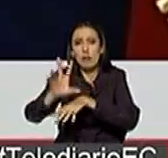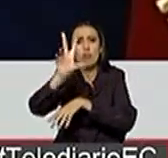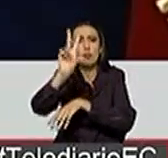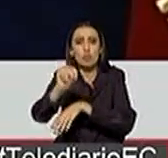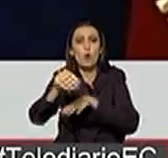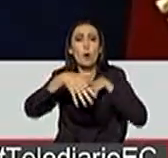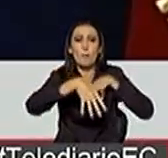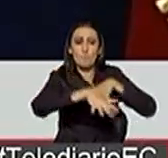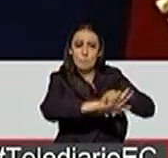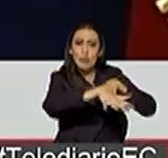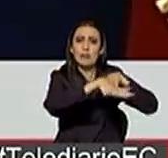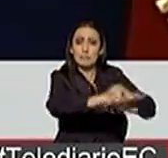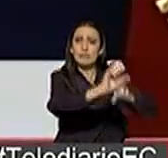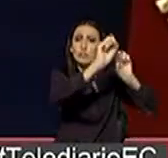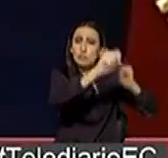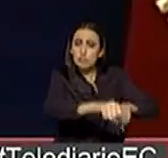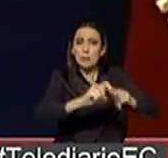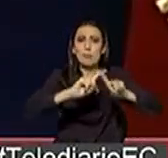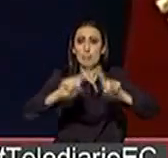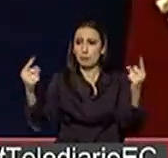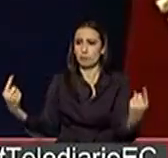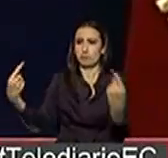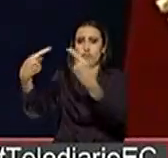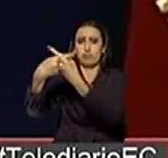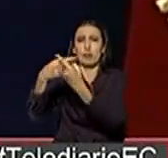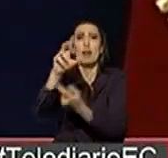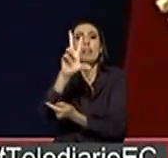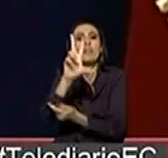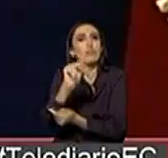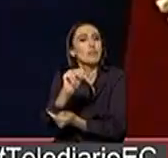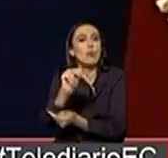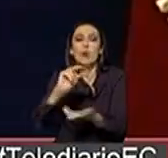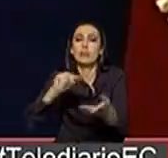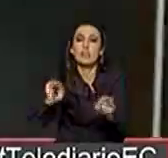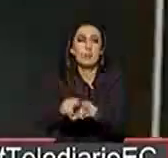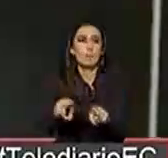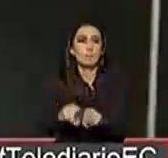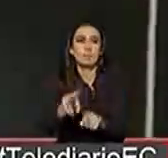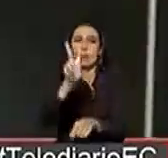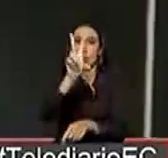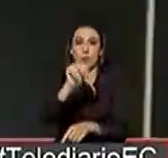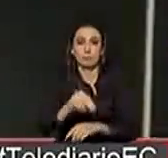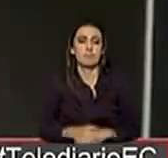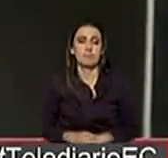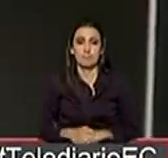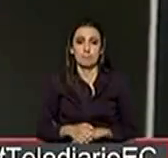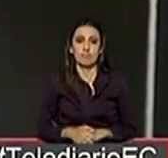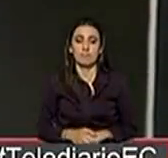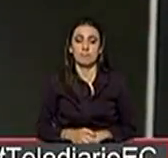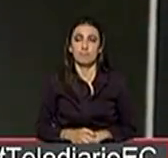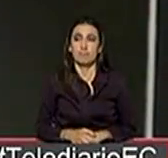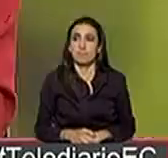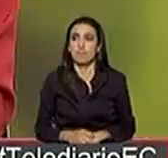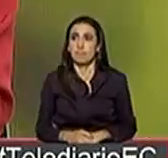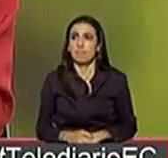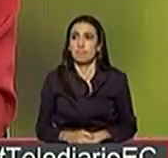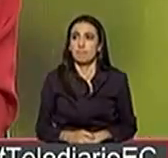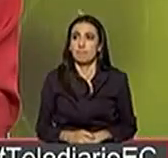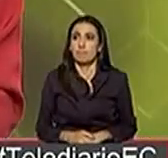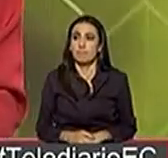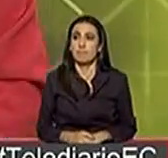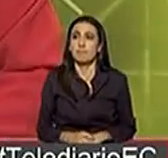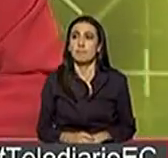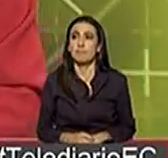pretenda provocar un enfrentamiento en un cuartel militar pero única rivadeneira medios públicos